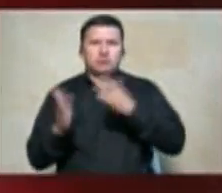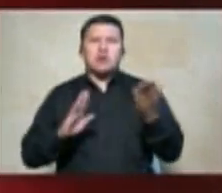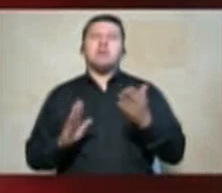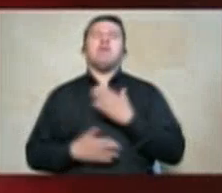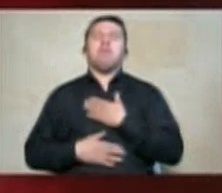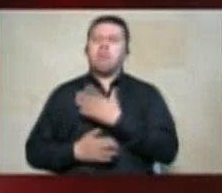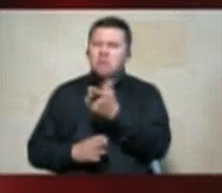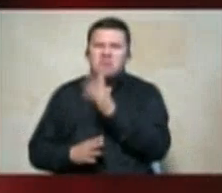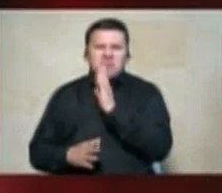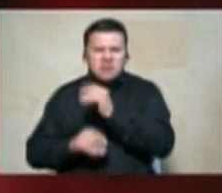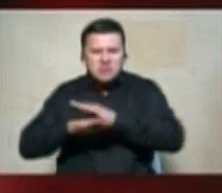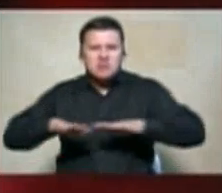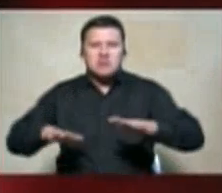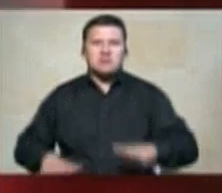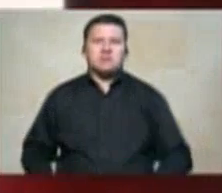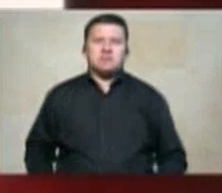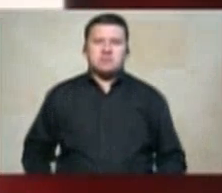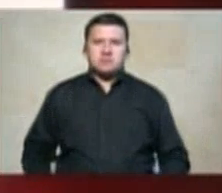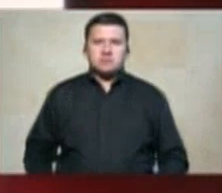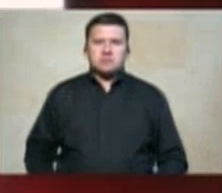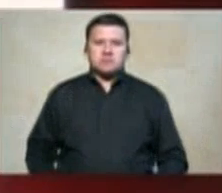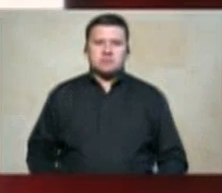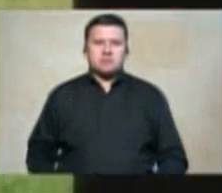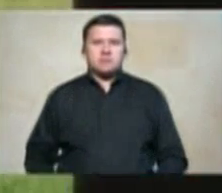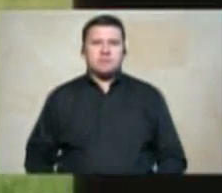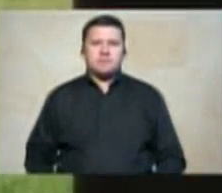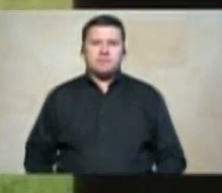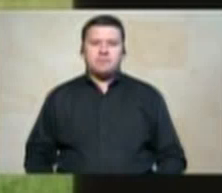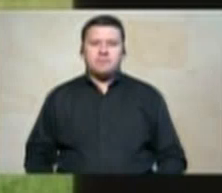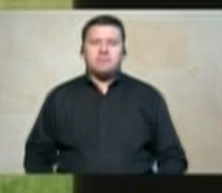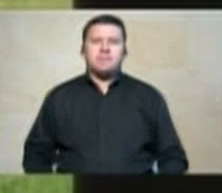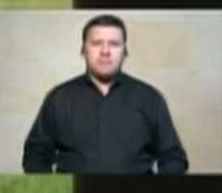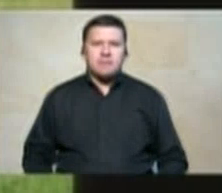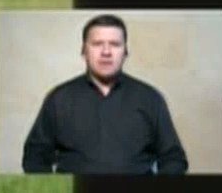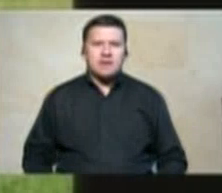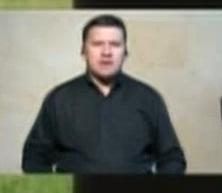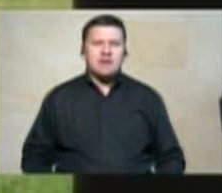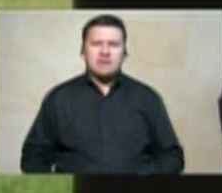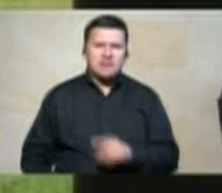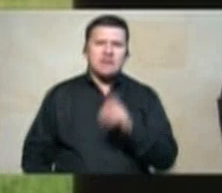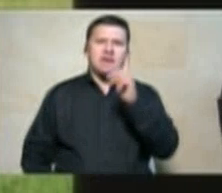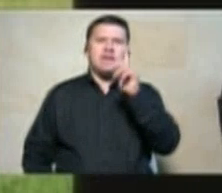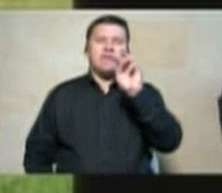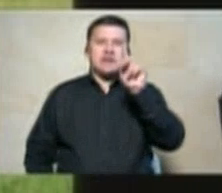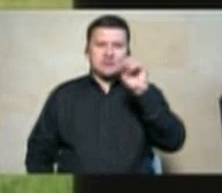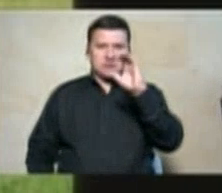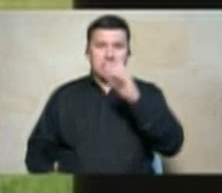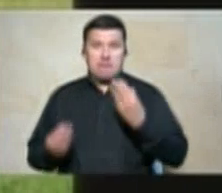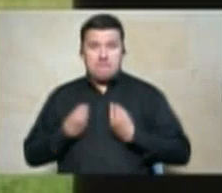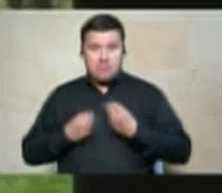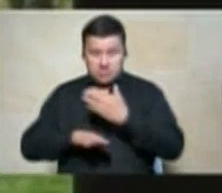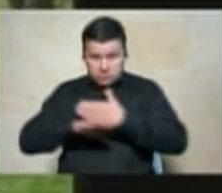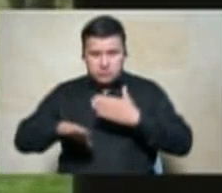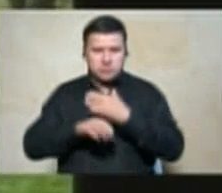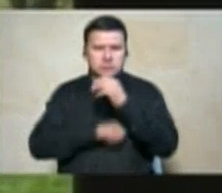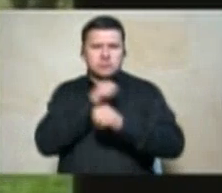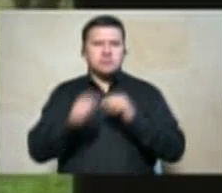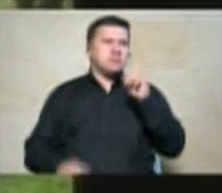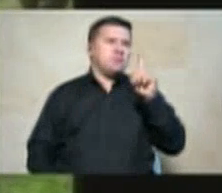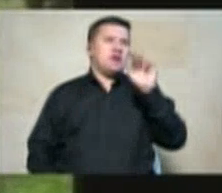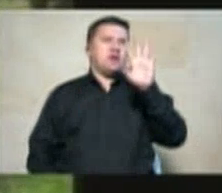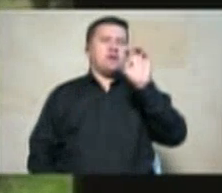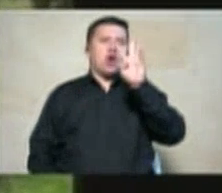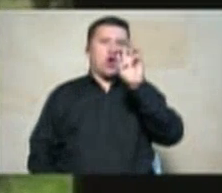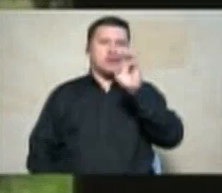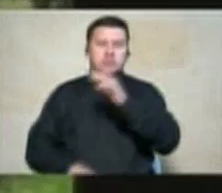Francisco Ferrer vivía en la parcela que Lincora le adjudicó hasta 1998, cuando el bloque norte de la SAUC lo asesinó. Seis años